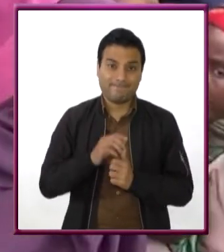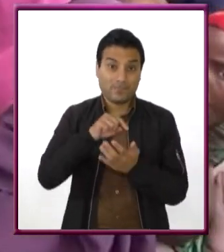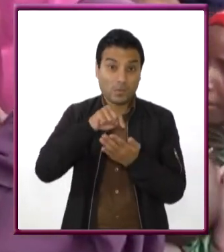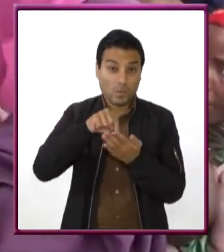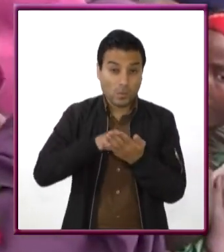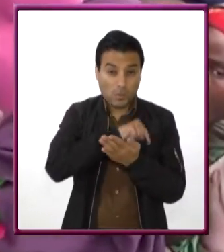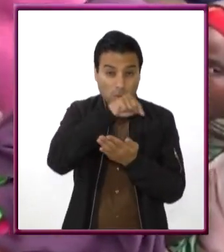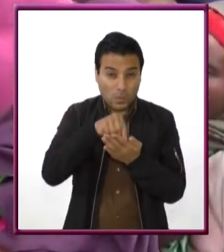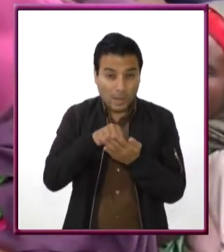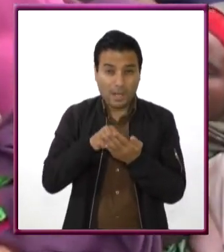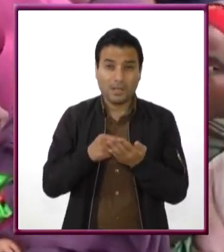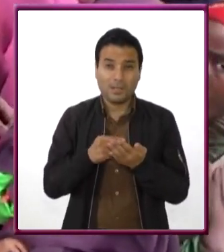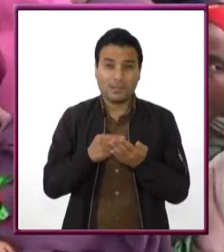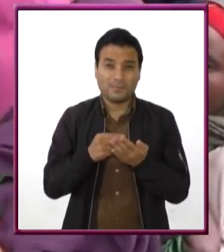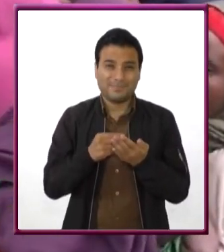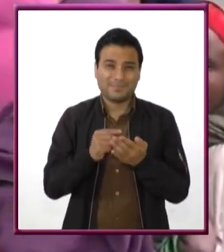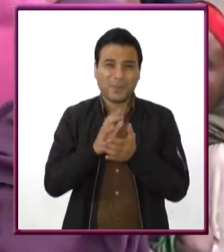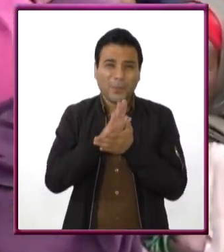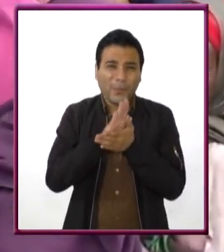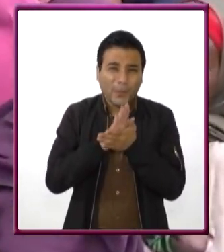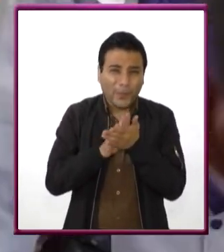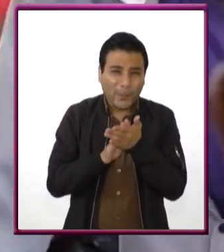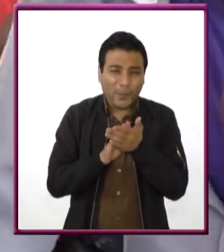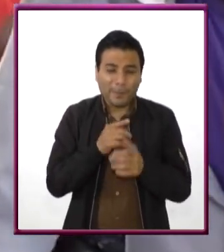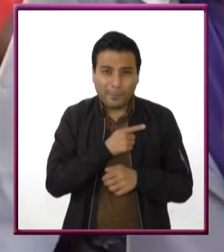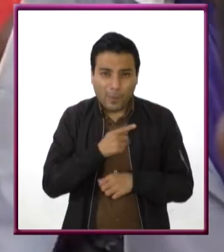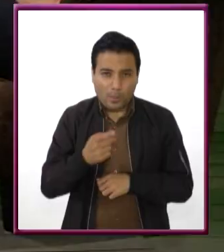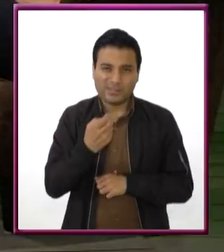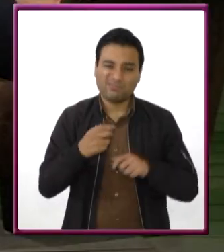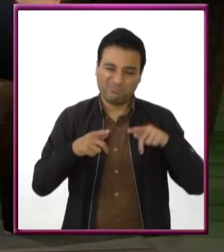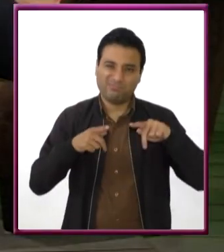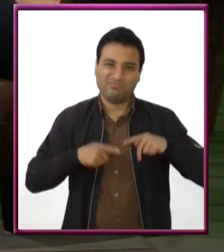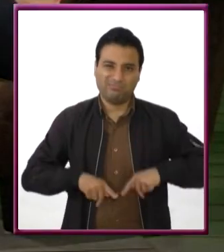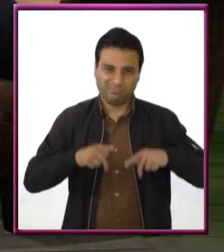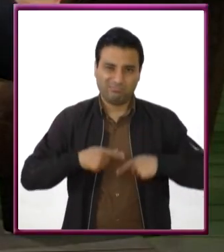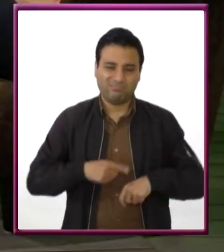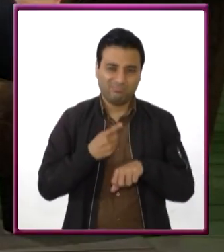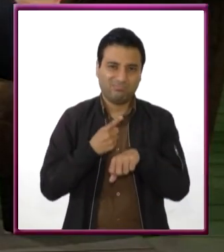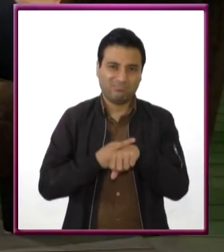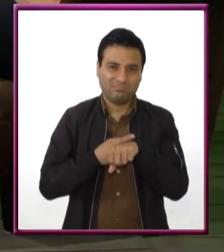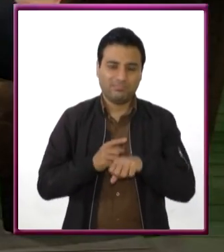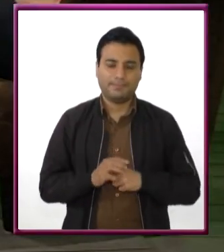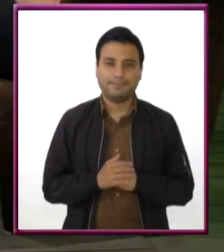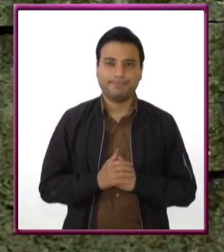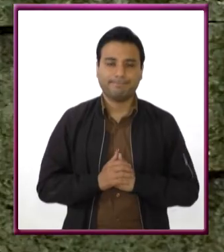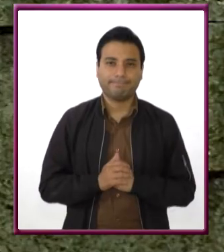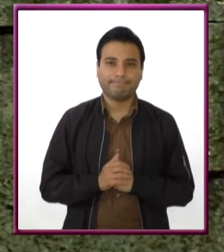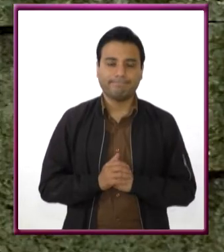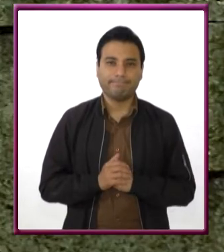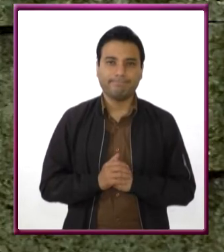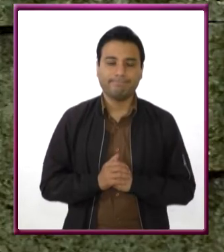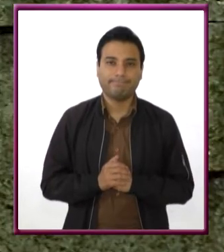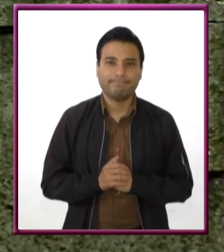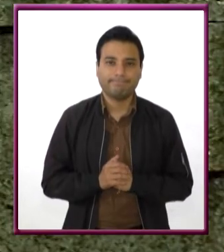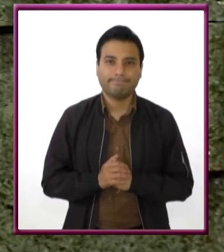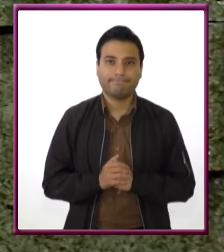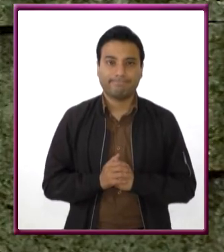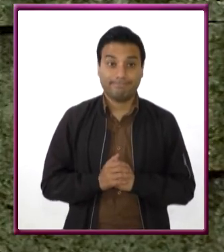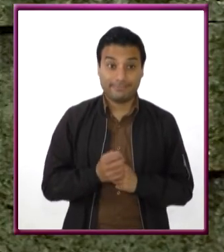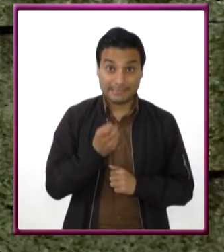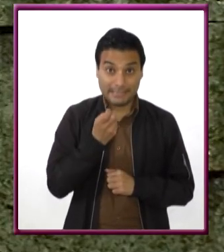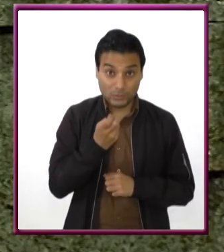lugares vulnerables social y económicamente hablando. Todo esto, bueno, pues